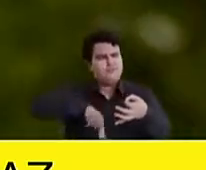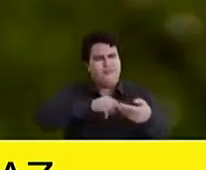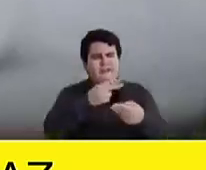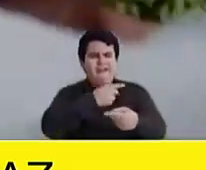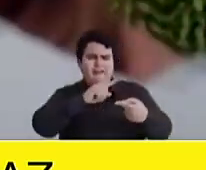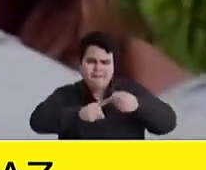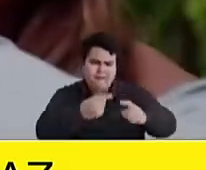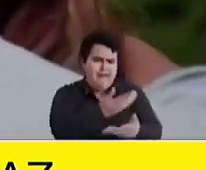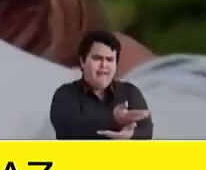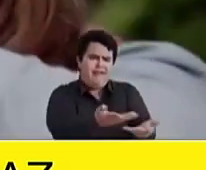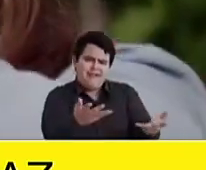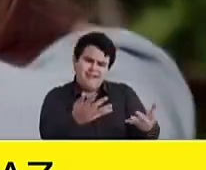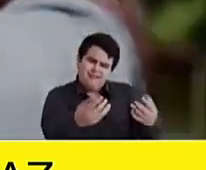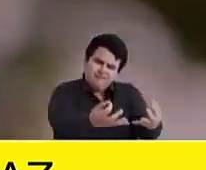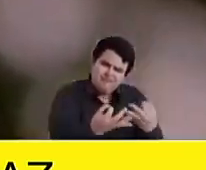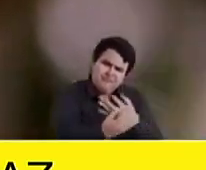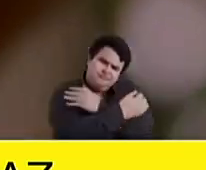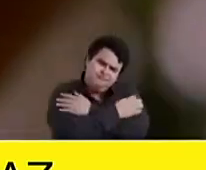desde diferentes